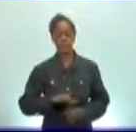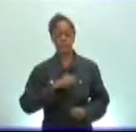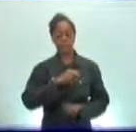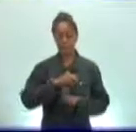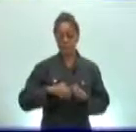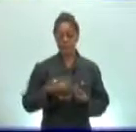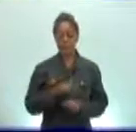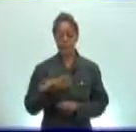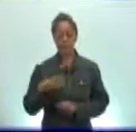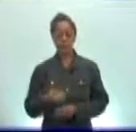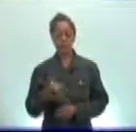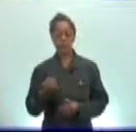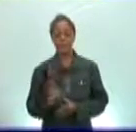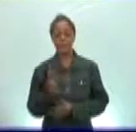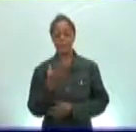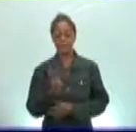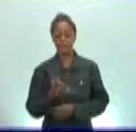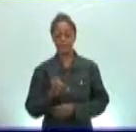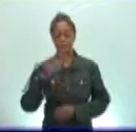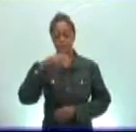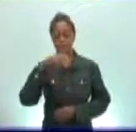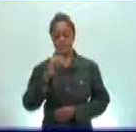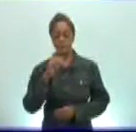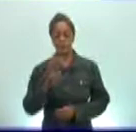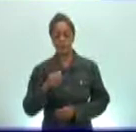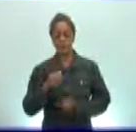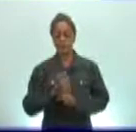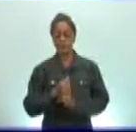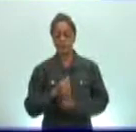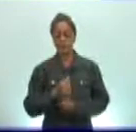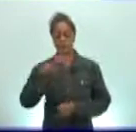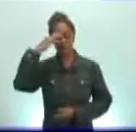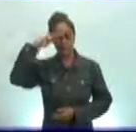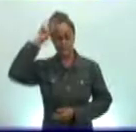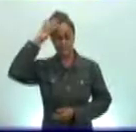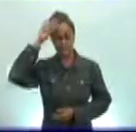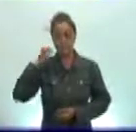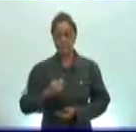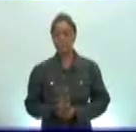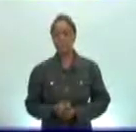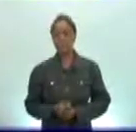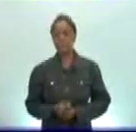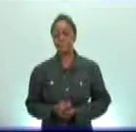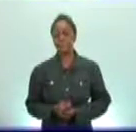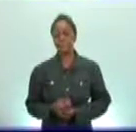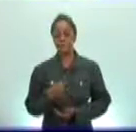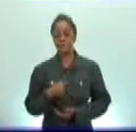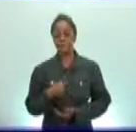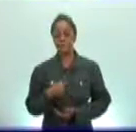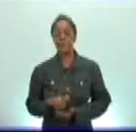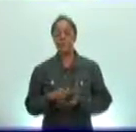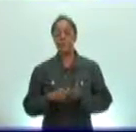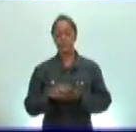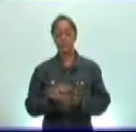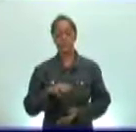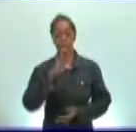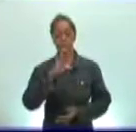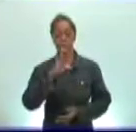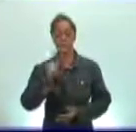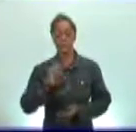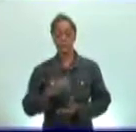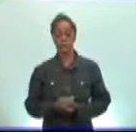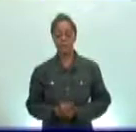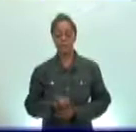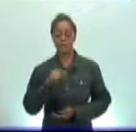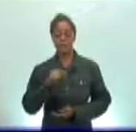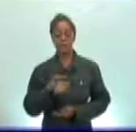por la creación de la Confederación de Trabajadores de Cuba y la Constitución del 40.